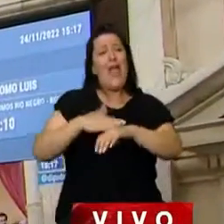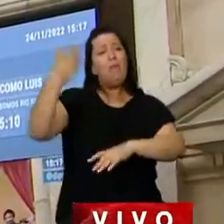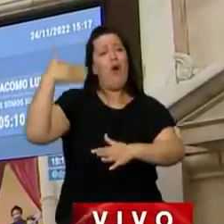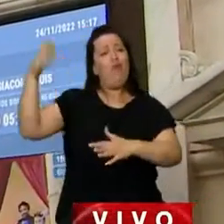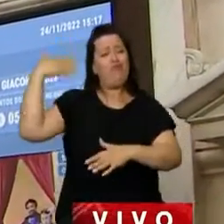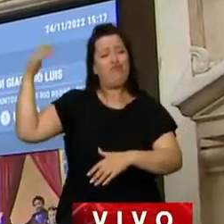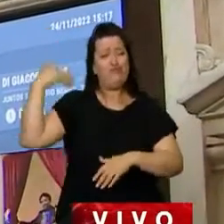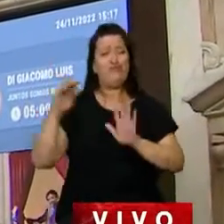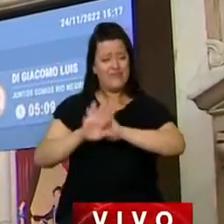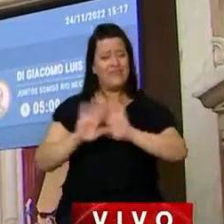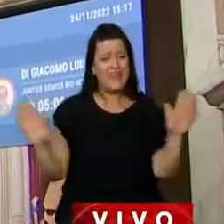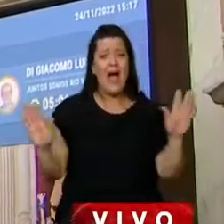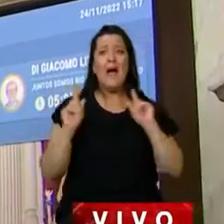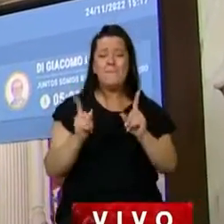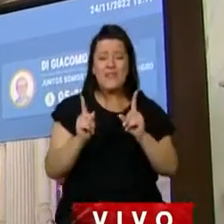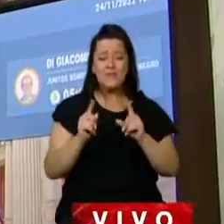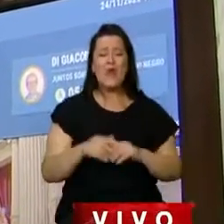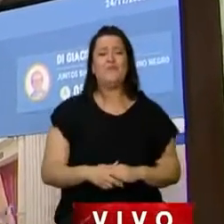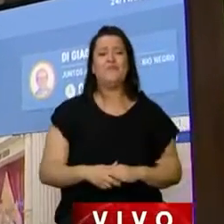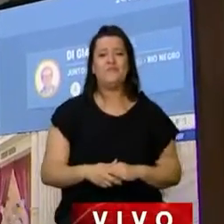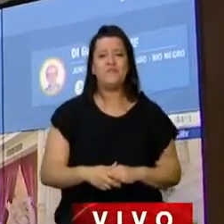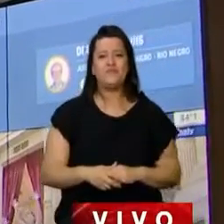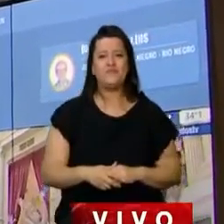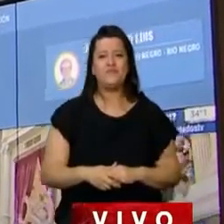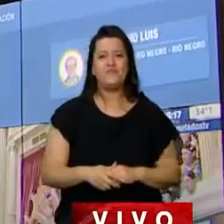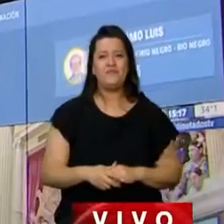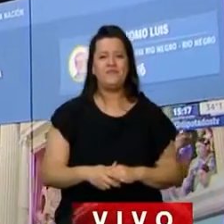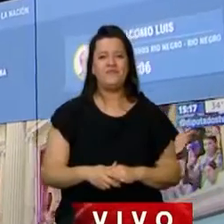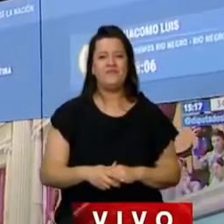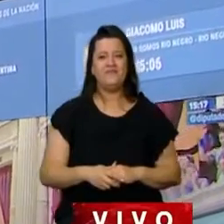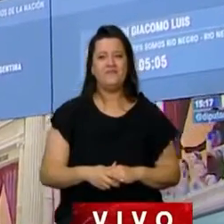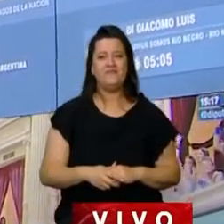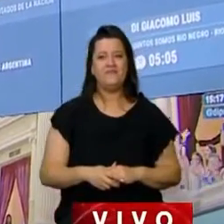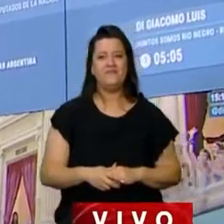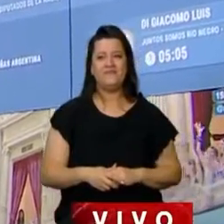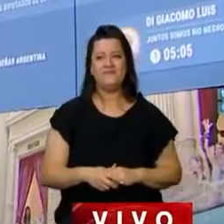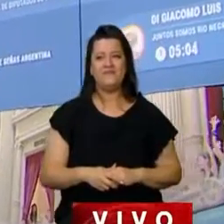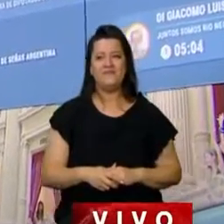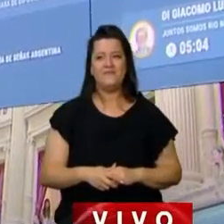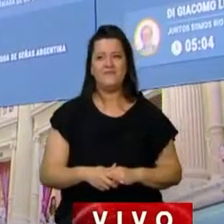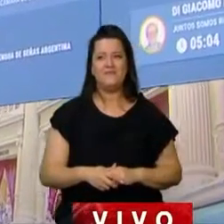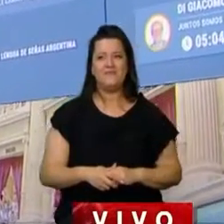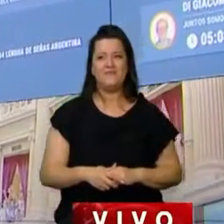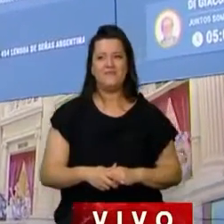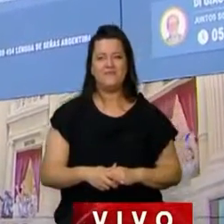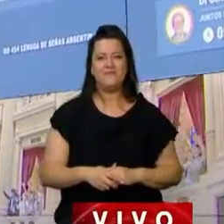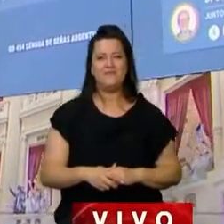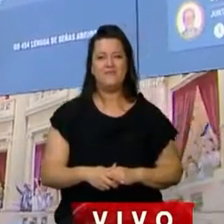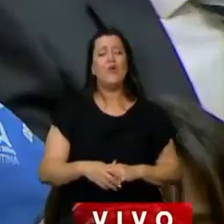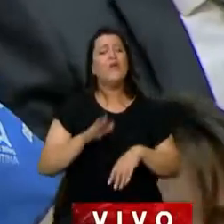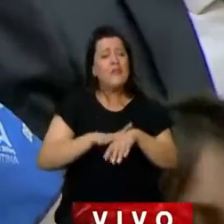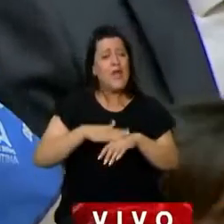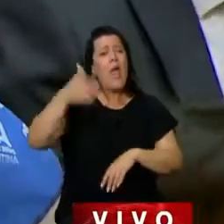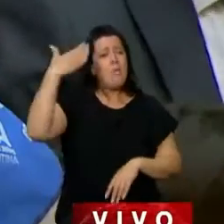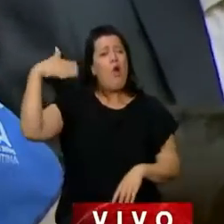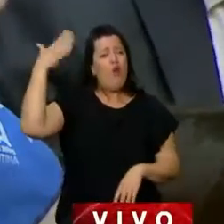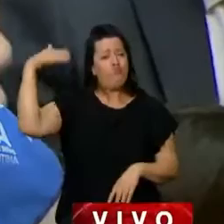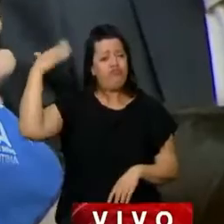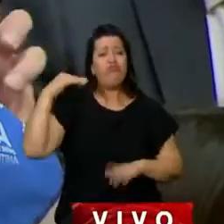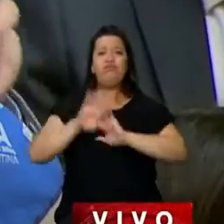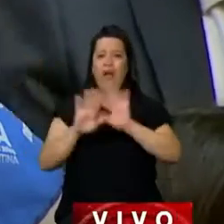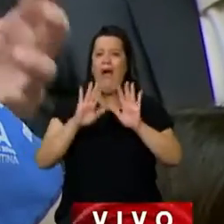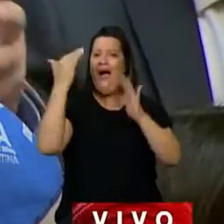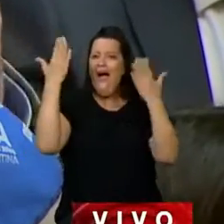había